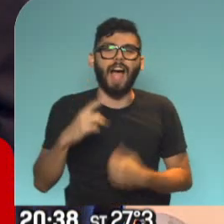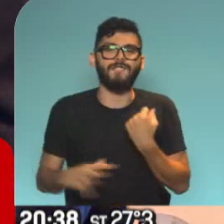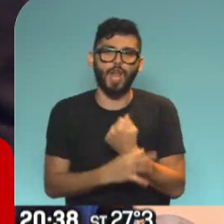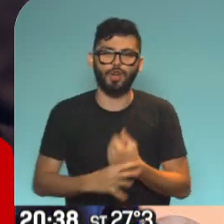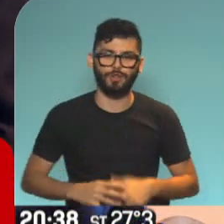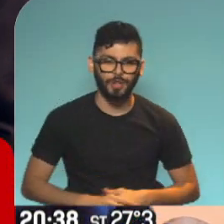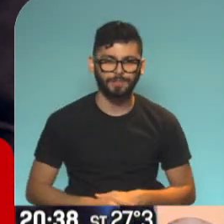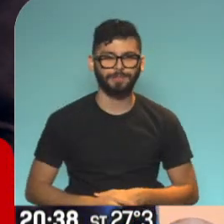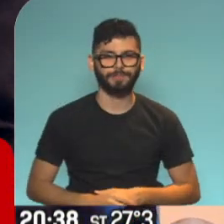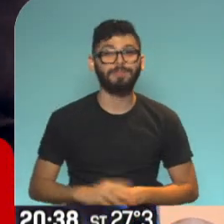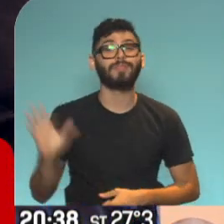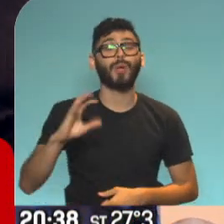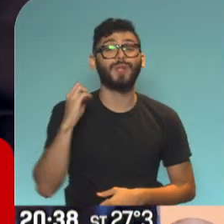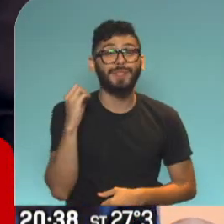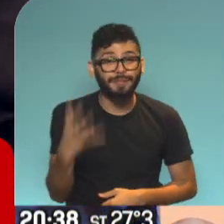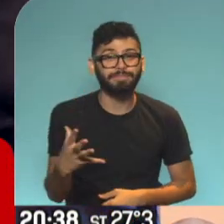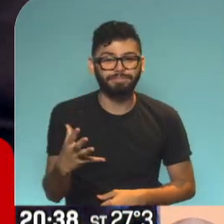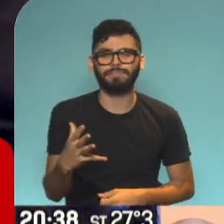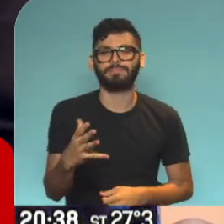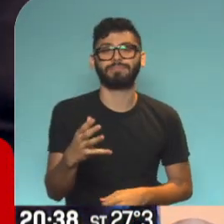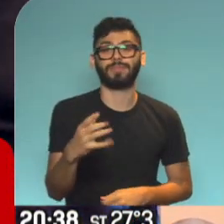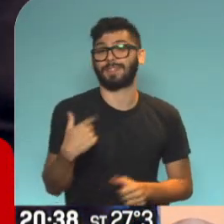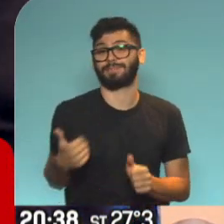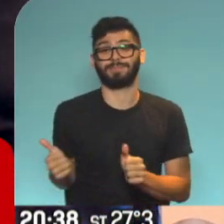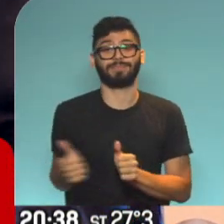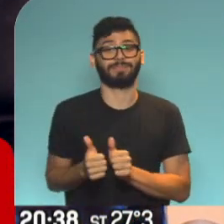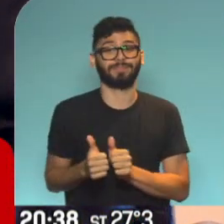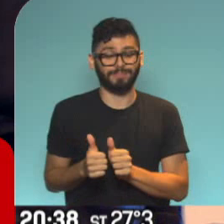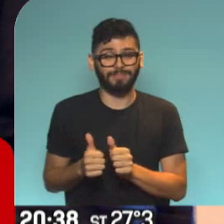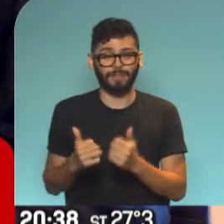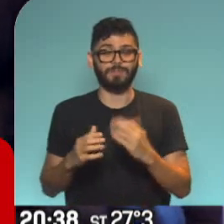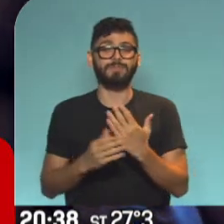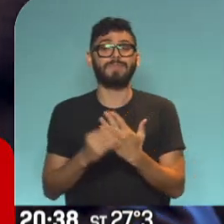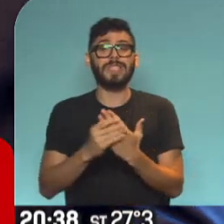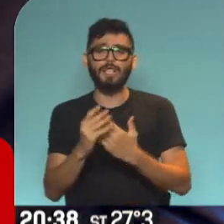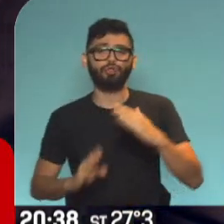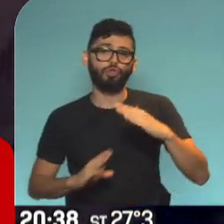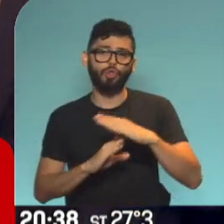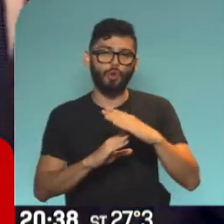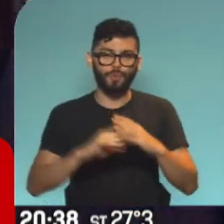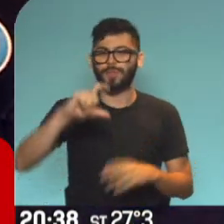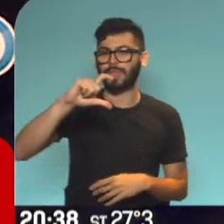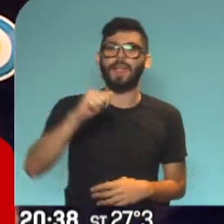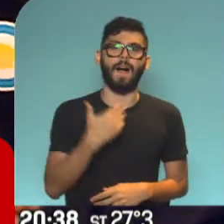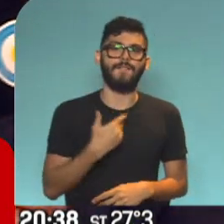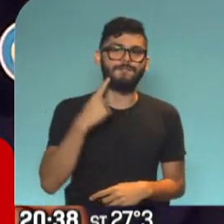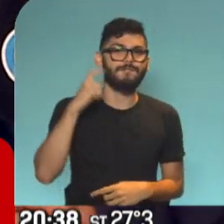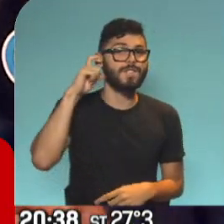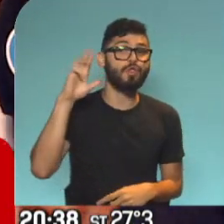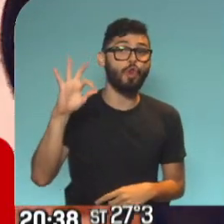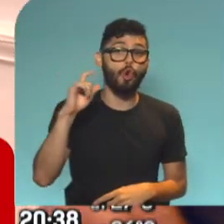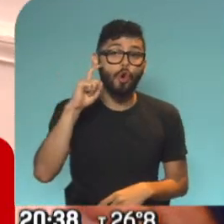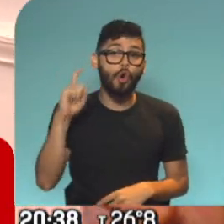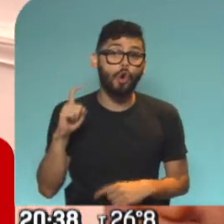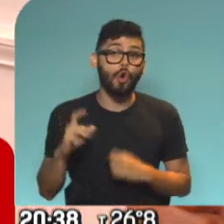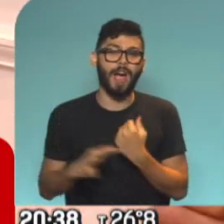¿Cómo les va? El gusto de saludarlos. Estamos junto al jefe de gabinete del Gobierno Nacional, Santiago Cafiero, para hablar de diferentes